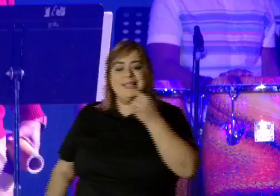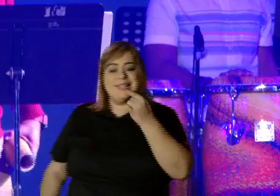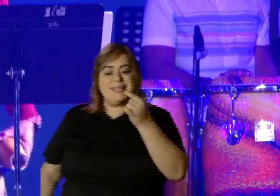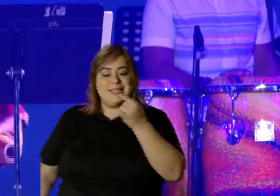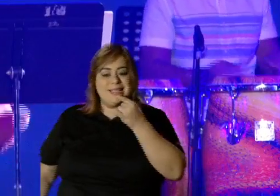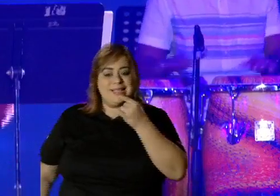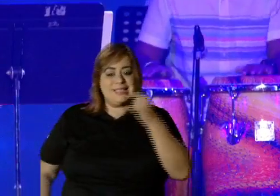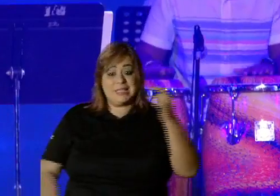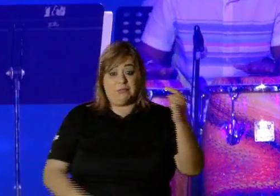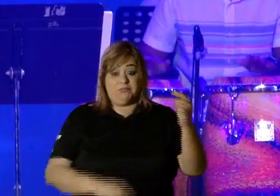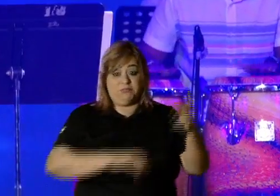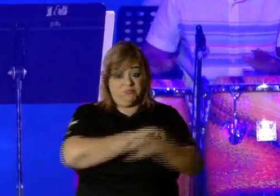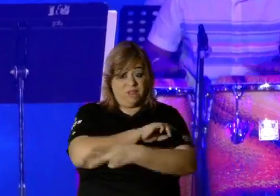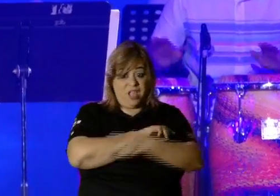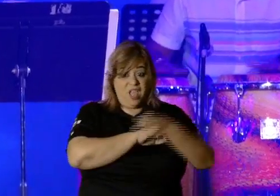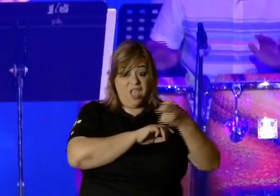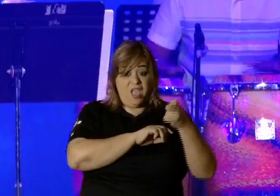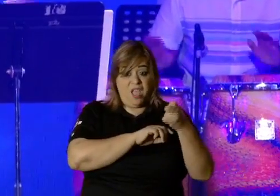canta conmigo.